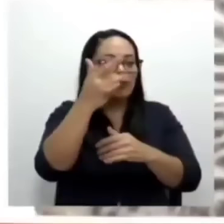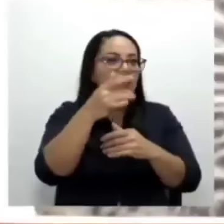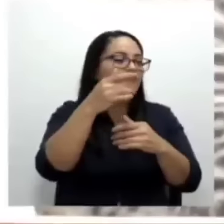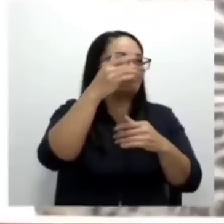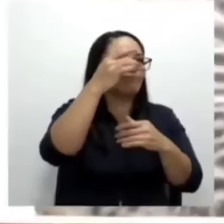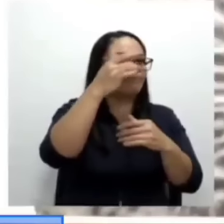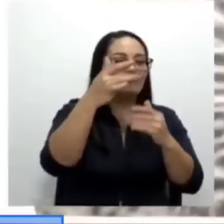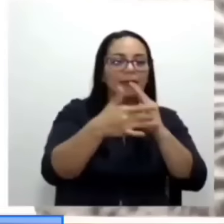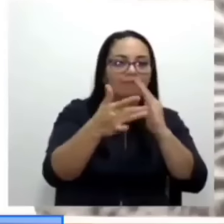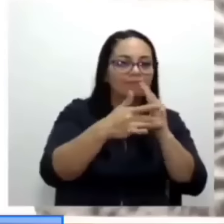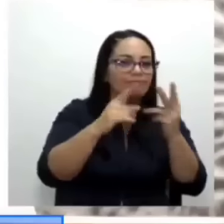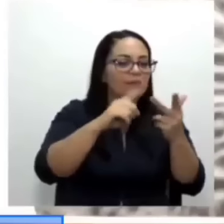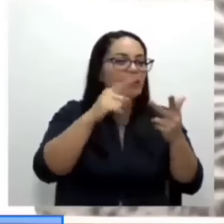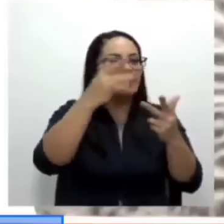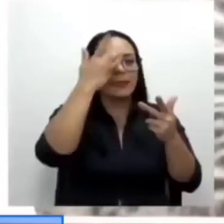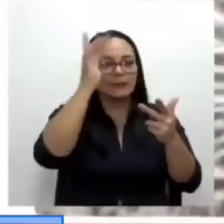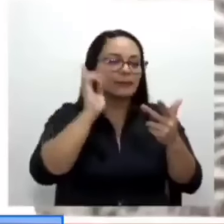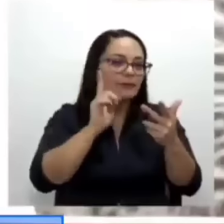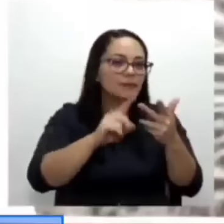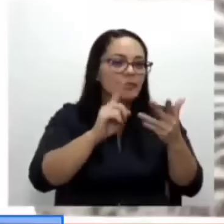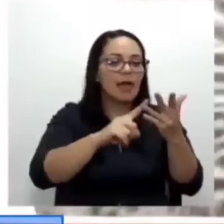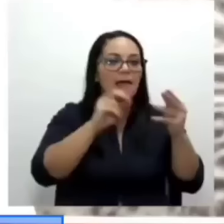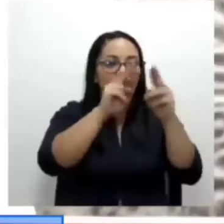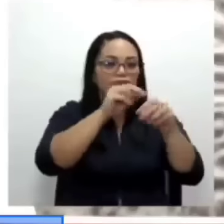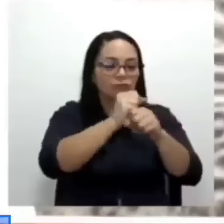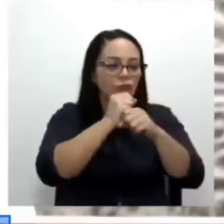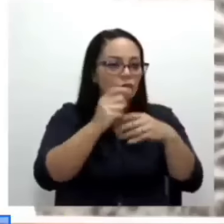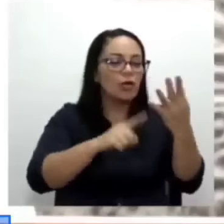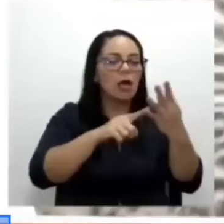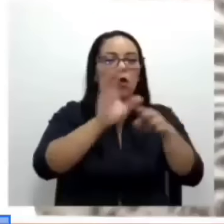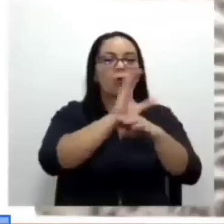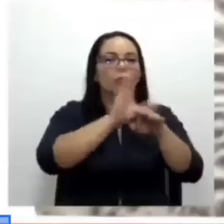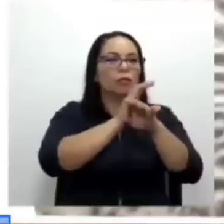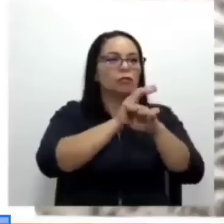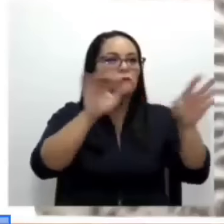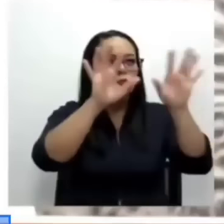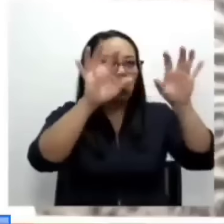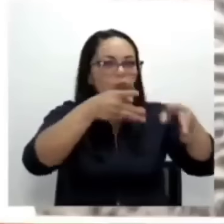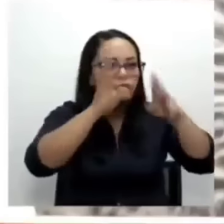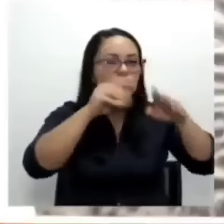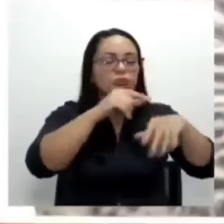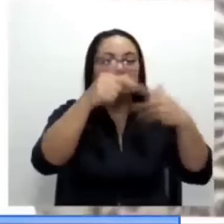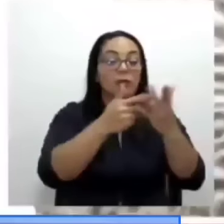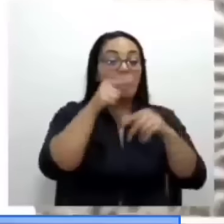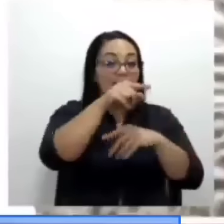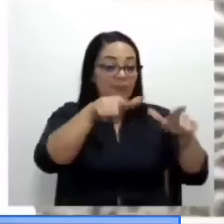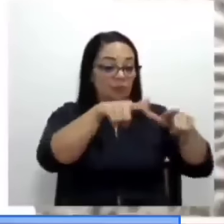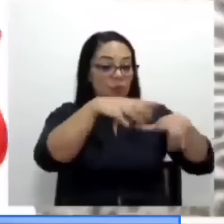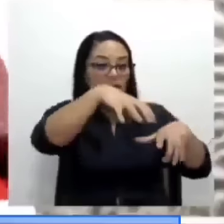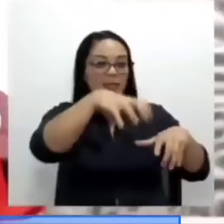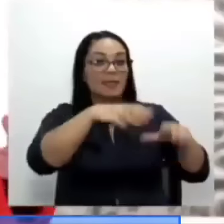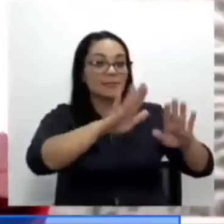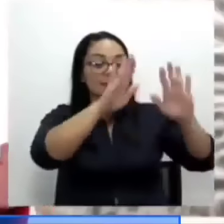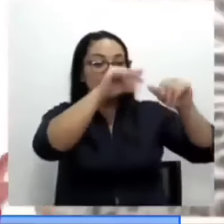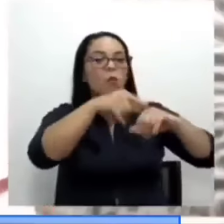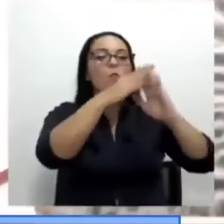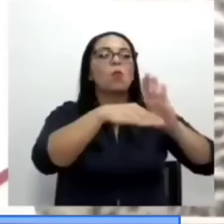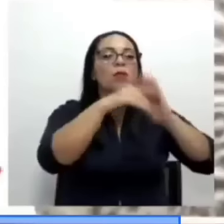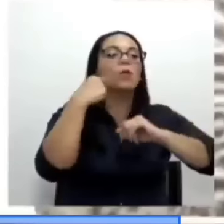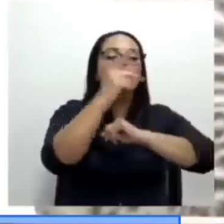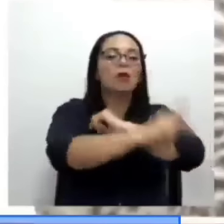5G, ciberseguridad y computación en la nube. Este centro de excelencia creemos será un modelo para los países